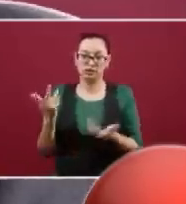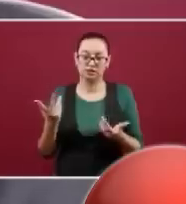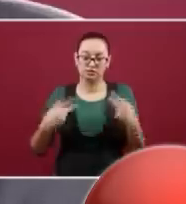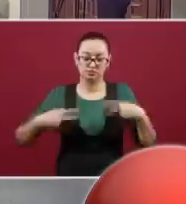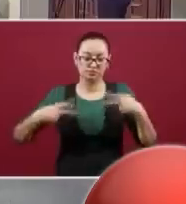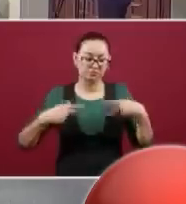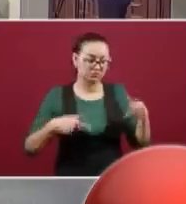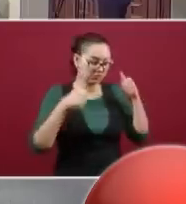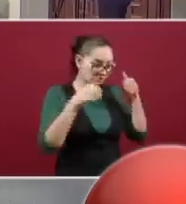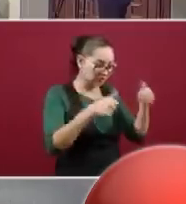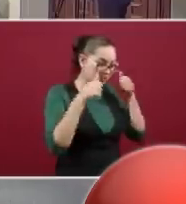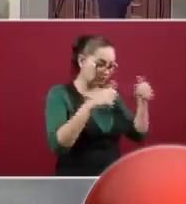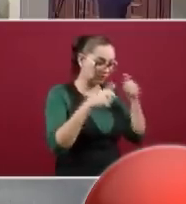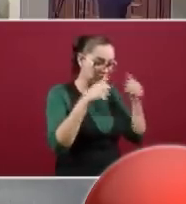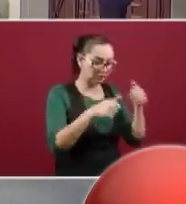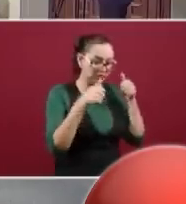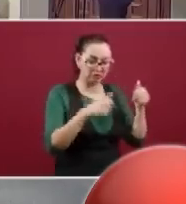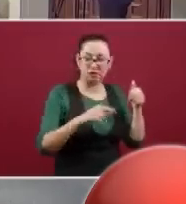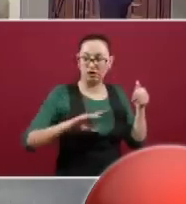pidiendo, es